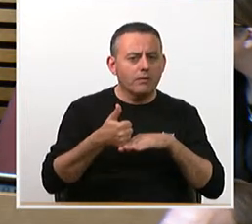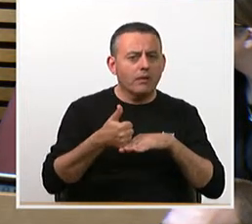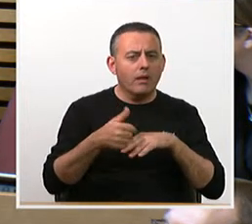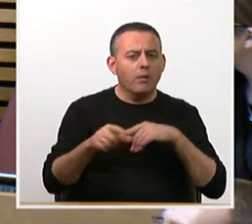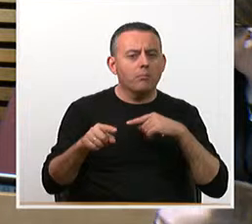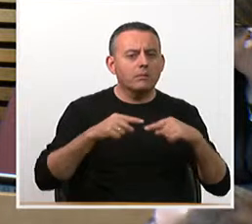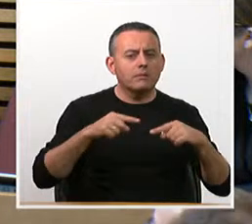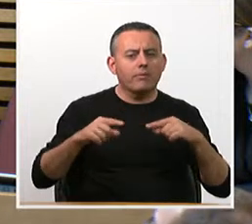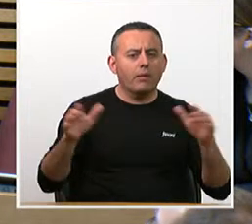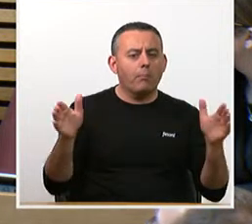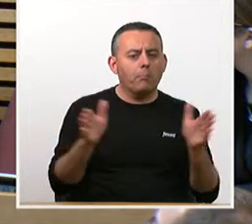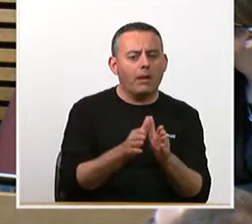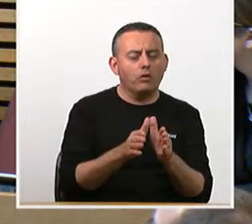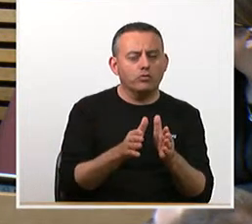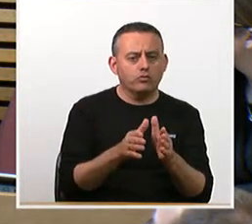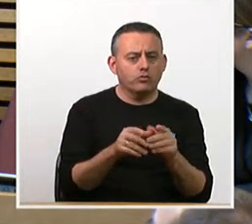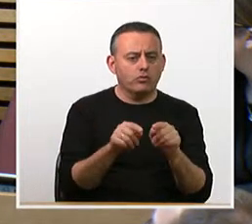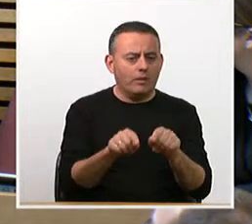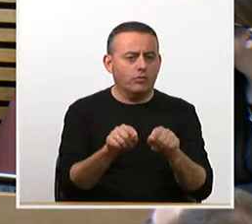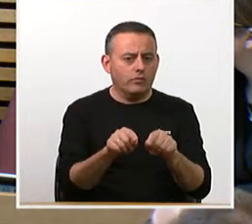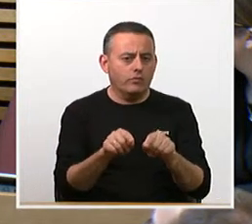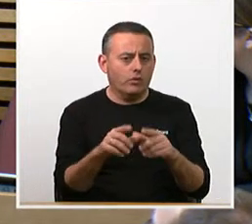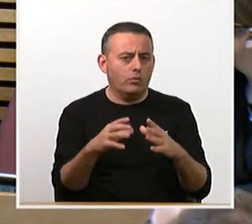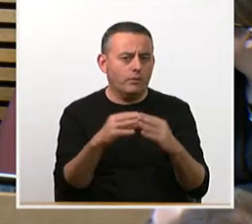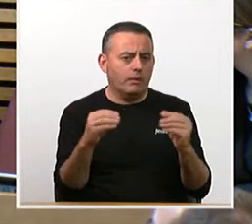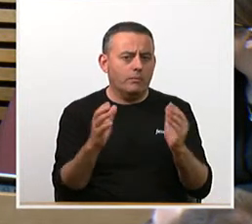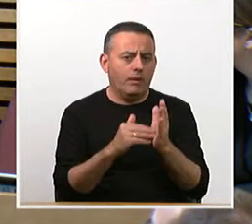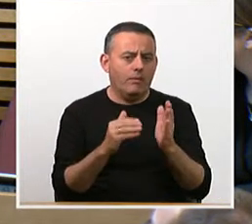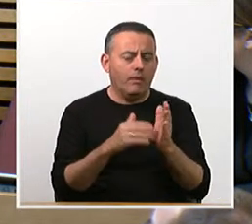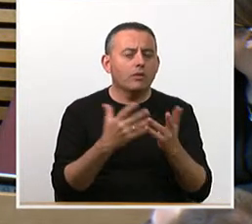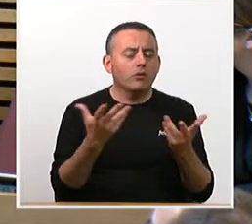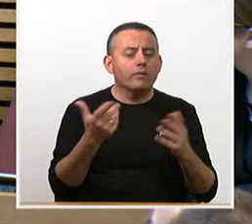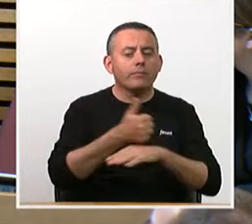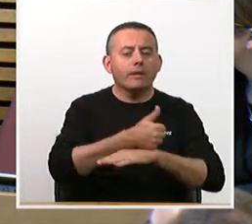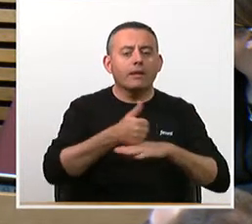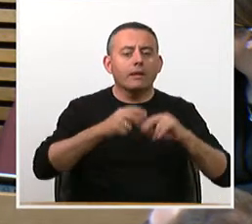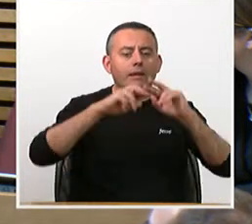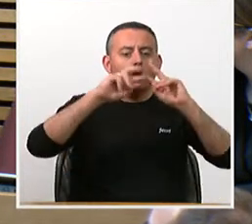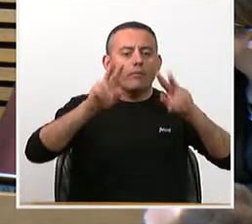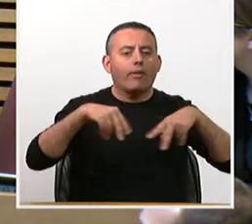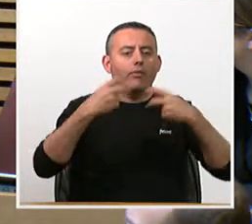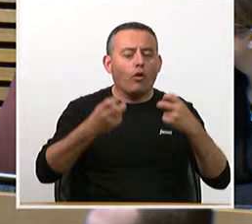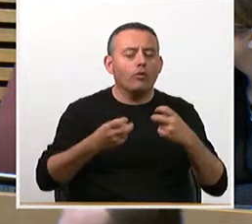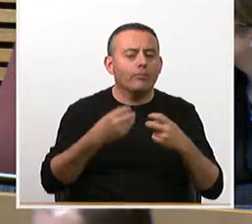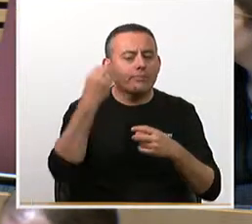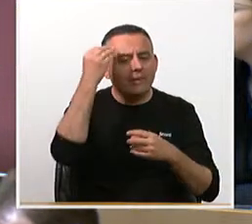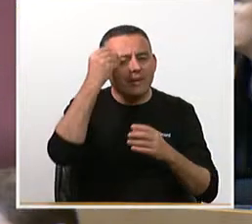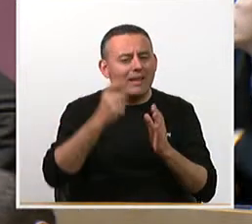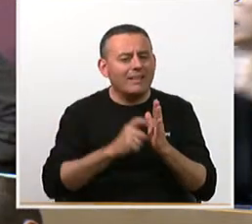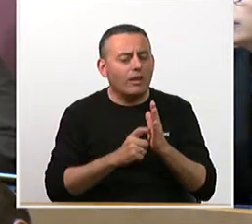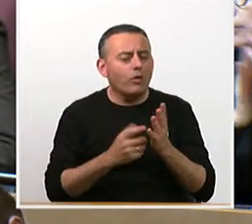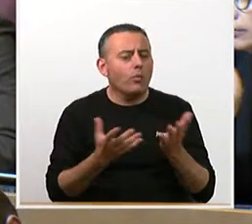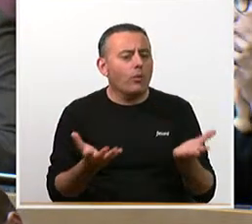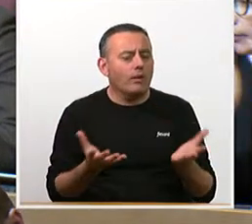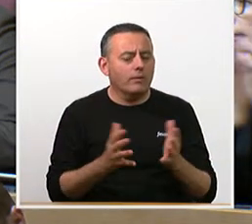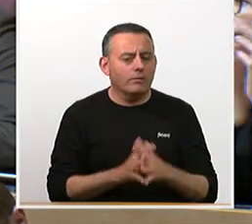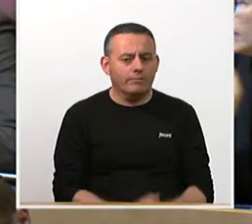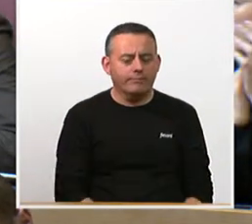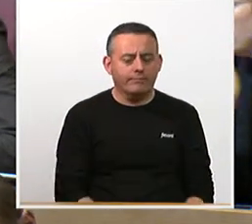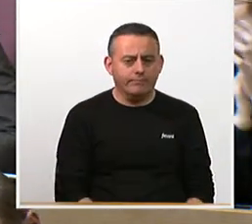valencia preguntar quién es el criter del cons la renova cons social gracias